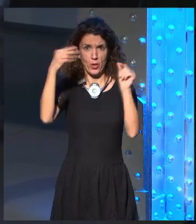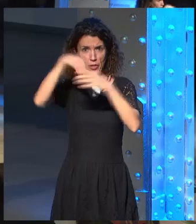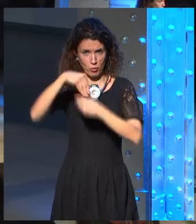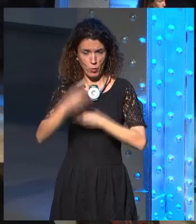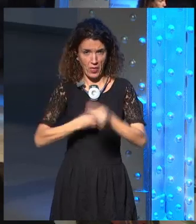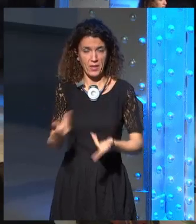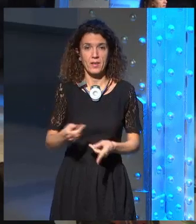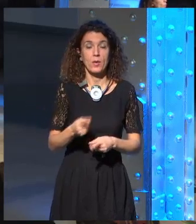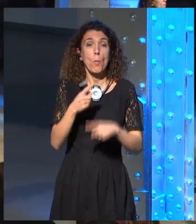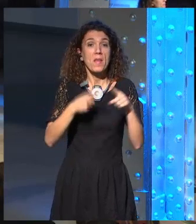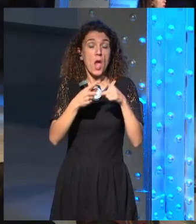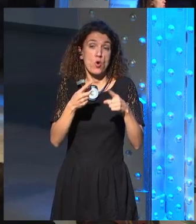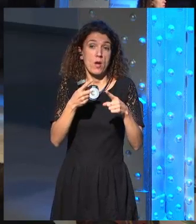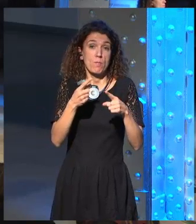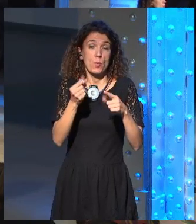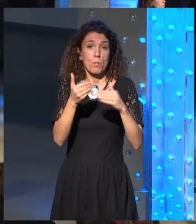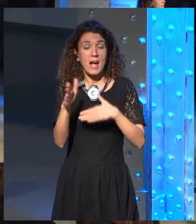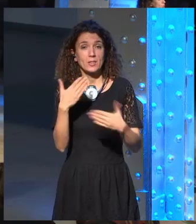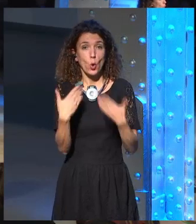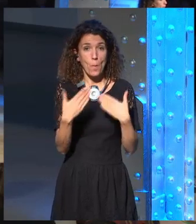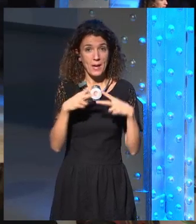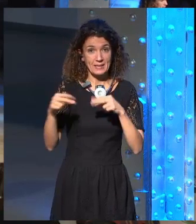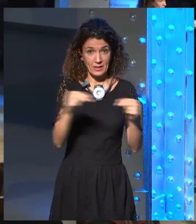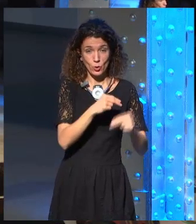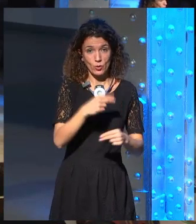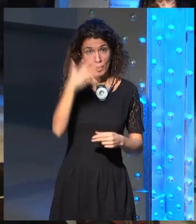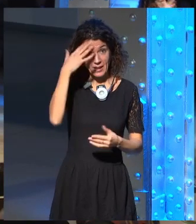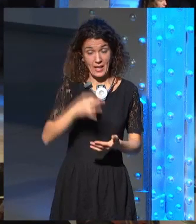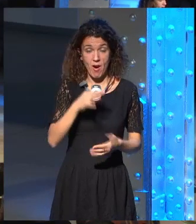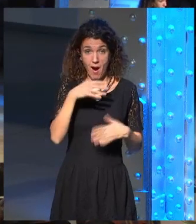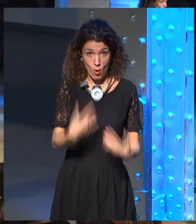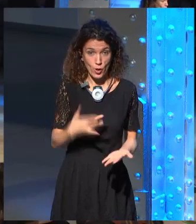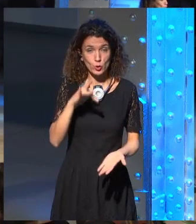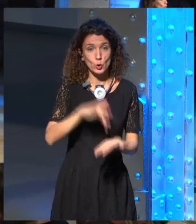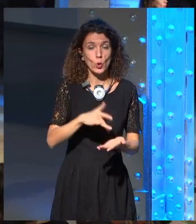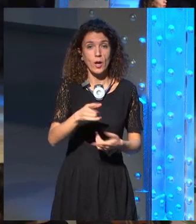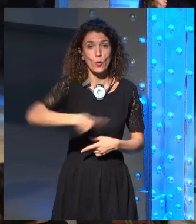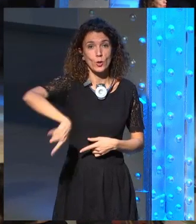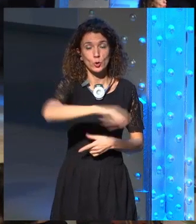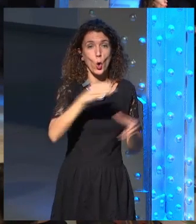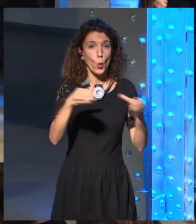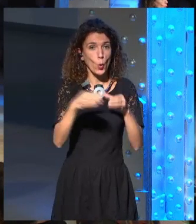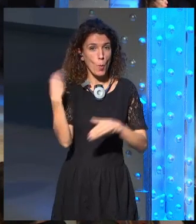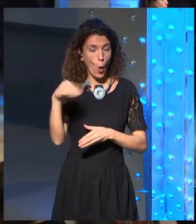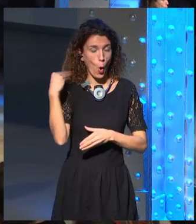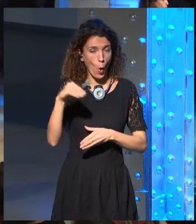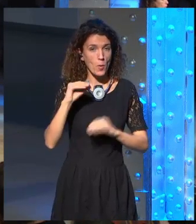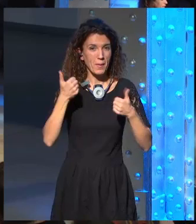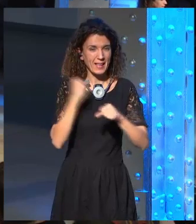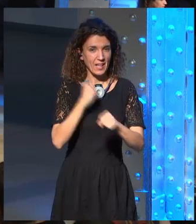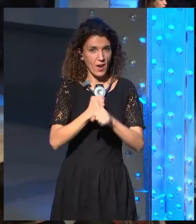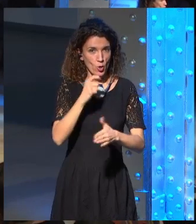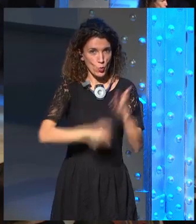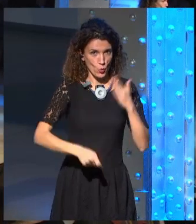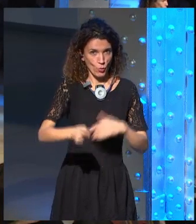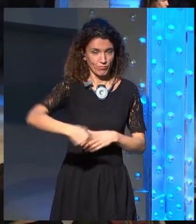Menos media hora un poquito más de conversación, y creo que ya es el momento de que nuestros marcianos empiecen a trabajar duro, que para